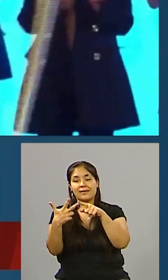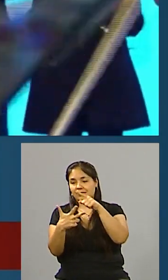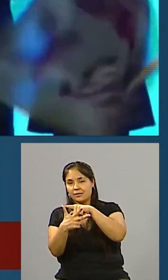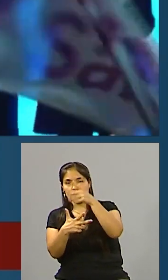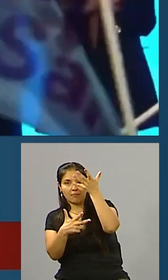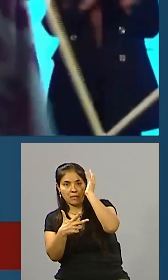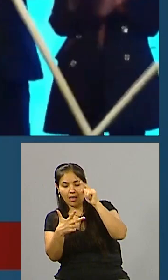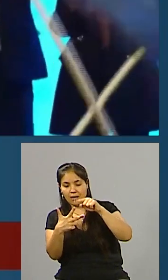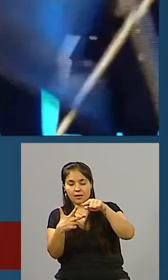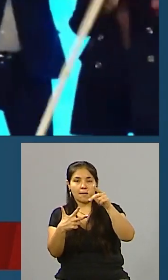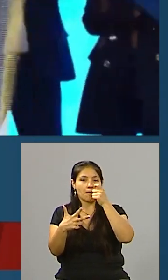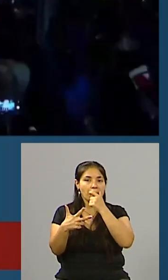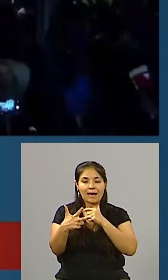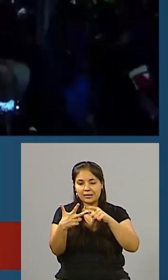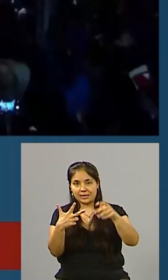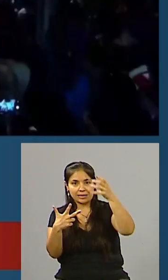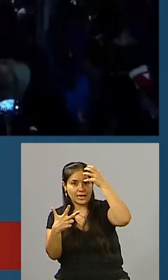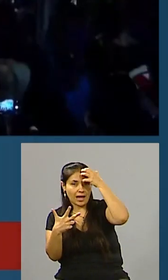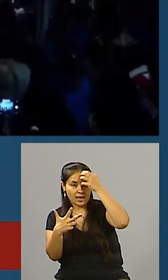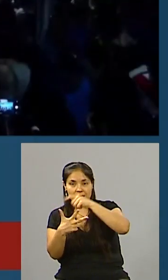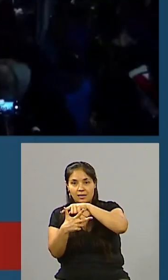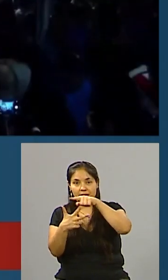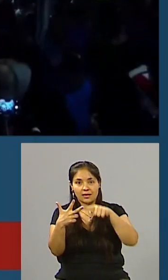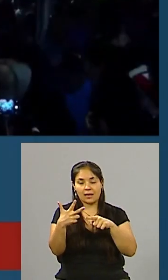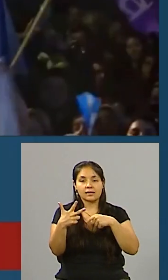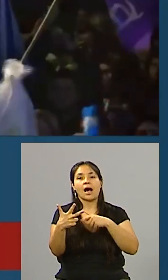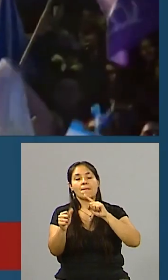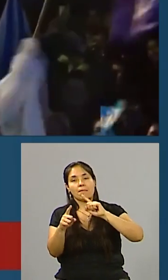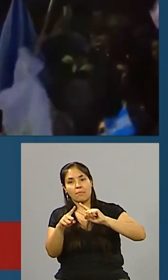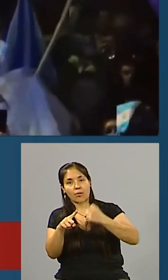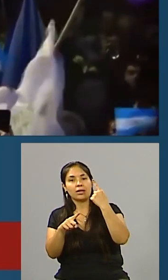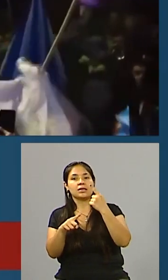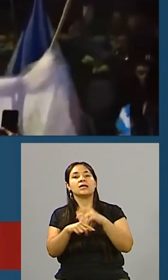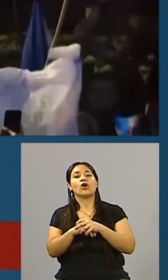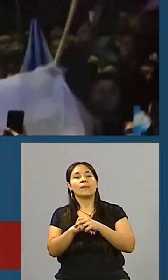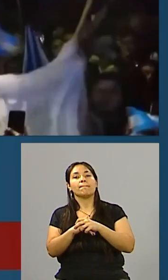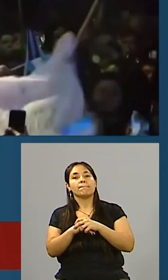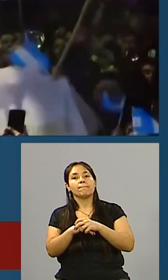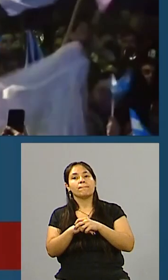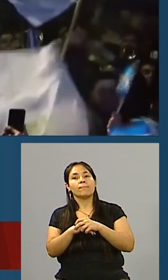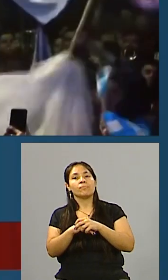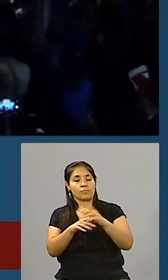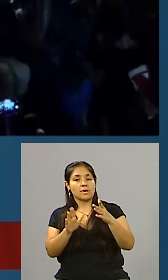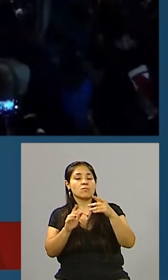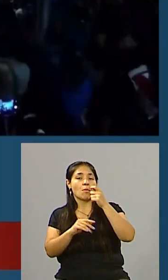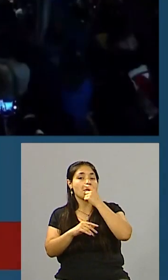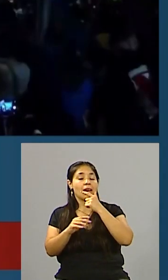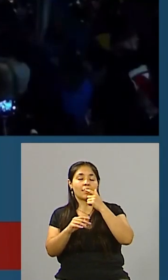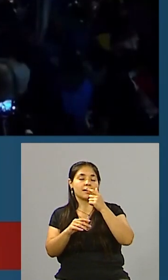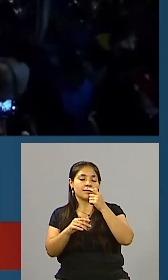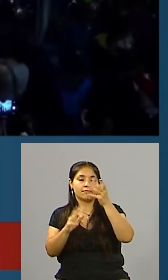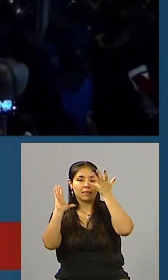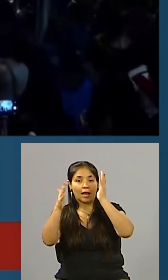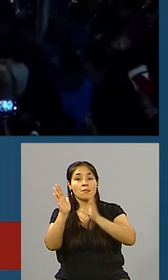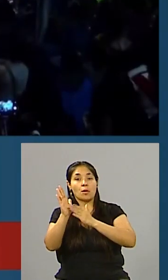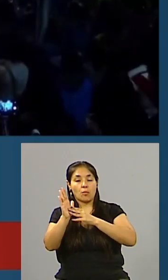están empezando a dar sustento político a la propuesta de Milei. Hay que ver